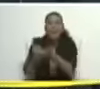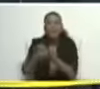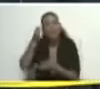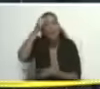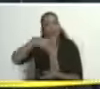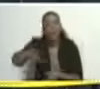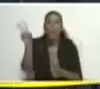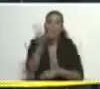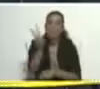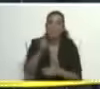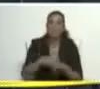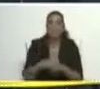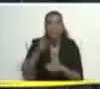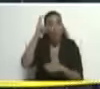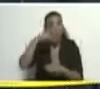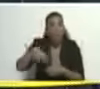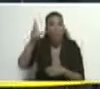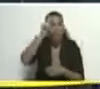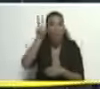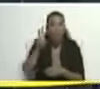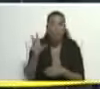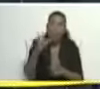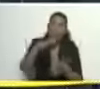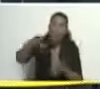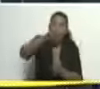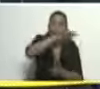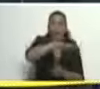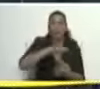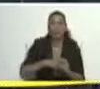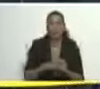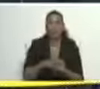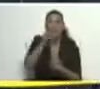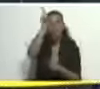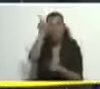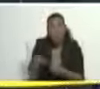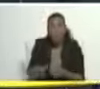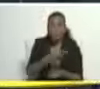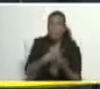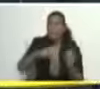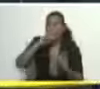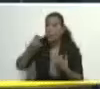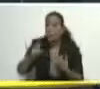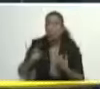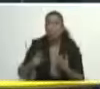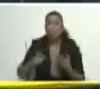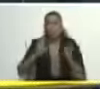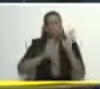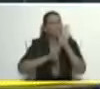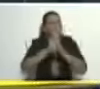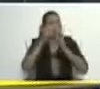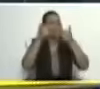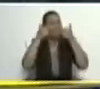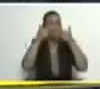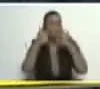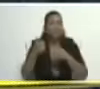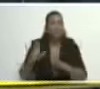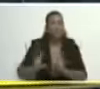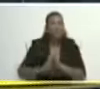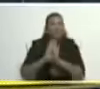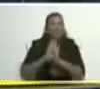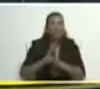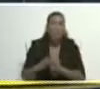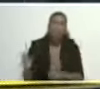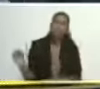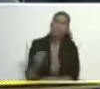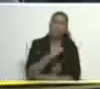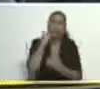y para el pueblo de nuestra región. Les deseamos un gran éxito, no solamente un éxito, sino